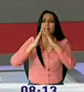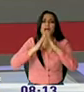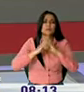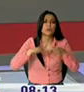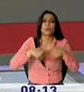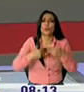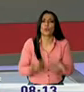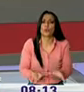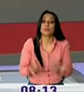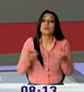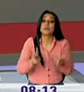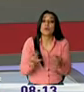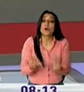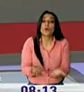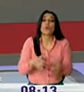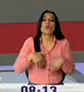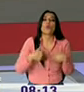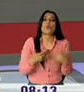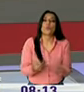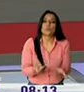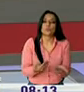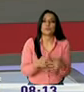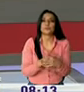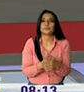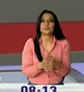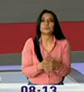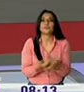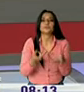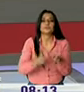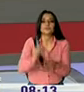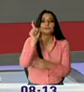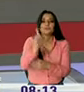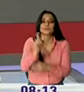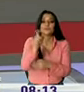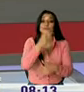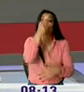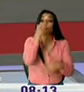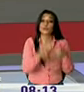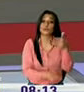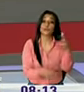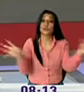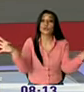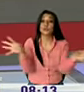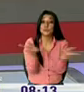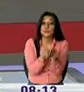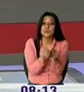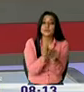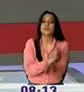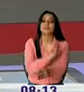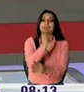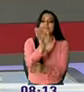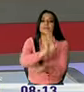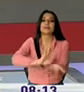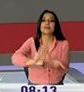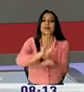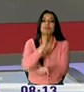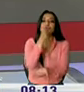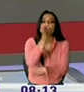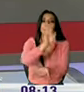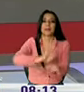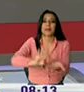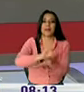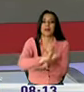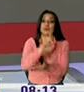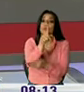en este momento y sobre todo las necesidades. Todo eso nosotros lo hacemos cuando nos acercamos a ustedes, porque ustedes, vecinos,